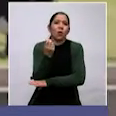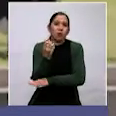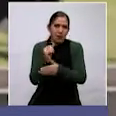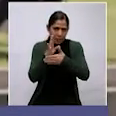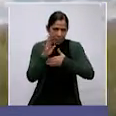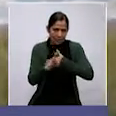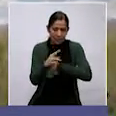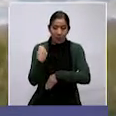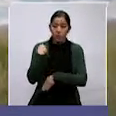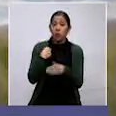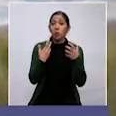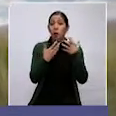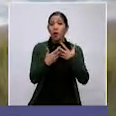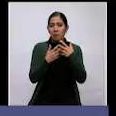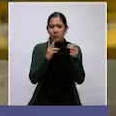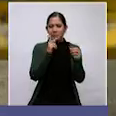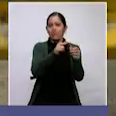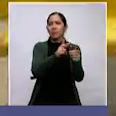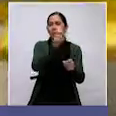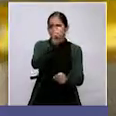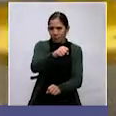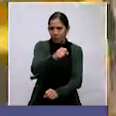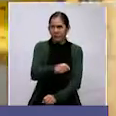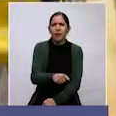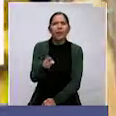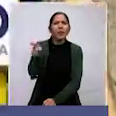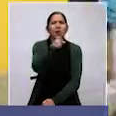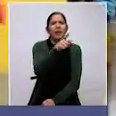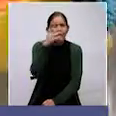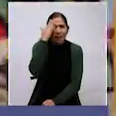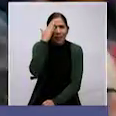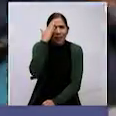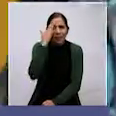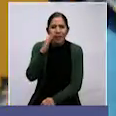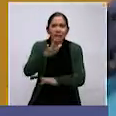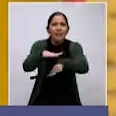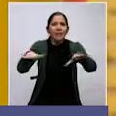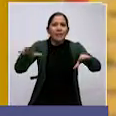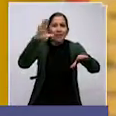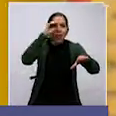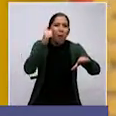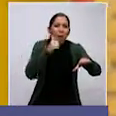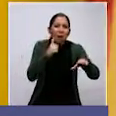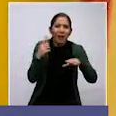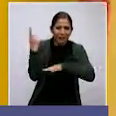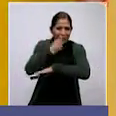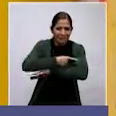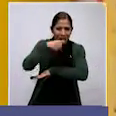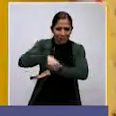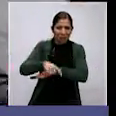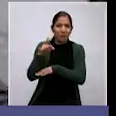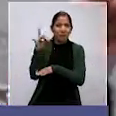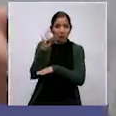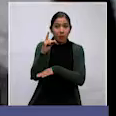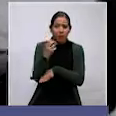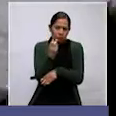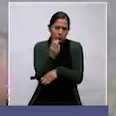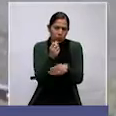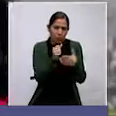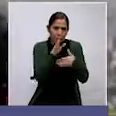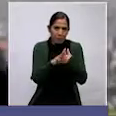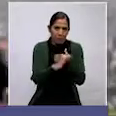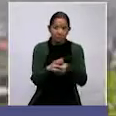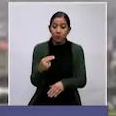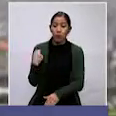como todos sabemos, recordamos el Día de la Niña y el Niño del Estado Plurinacional de Bolivia, y en ese marco, desde el